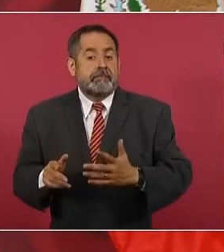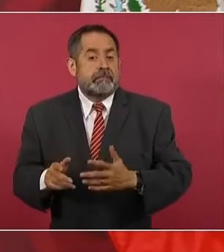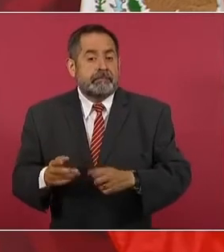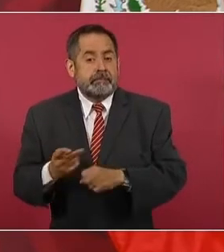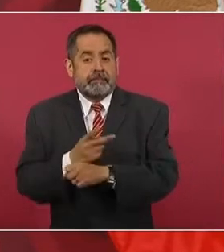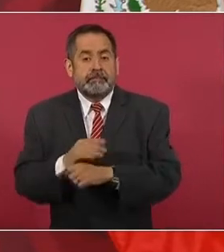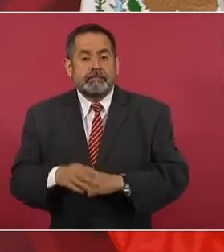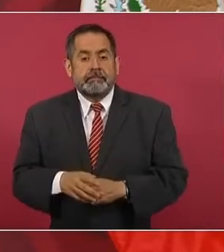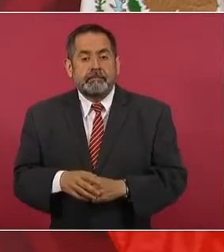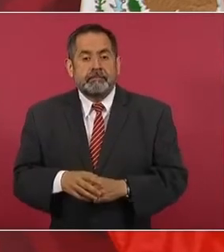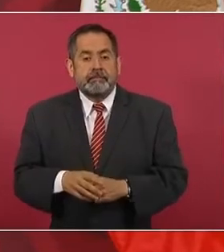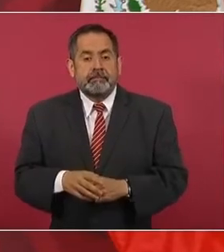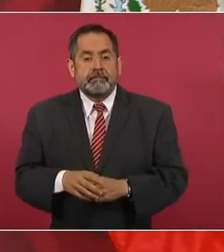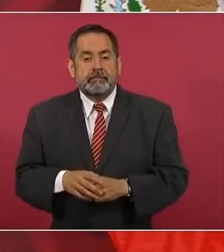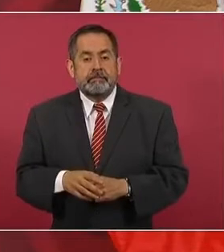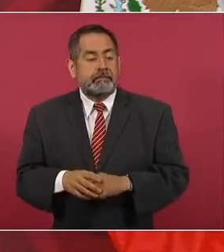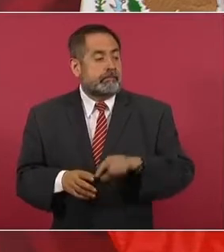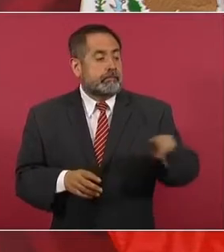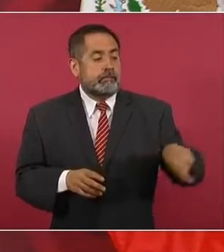se salen.